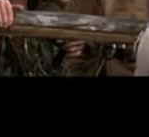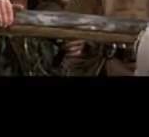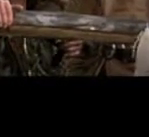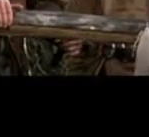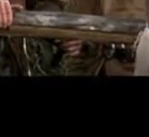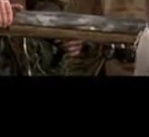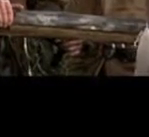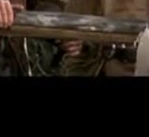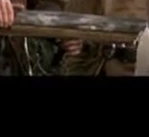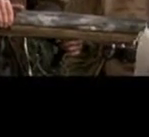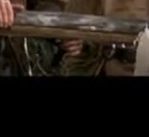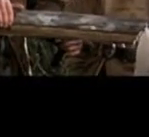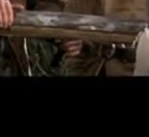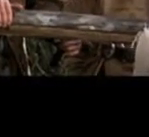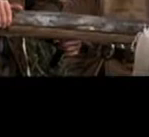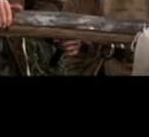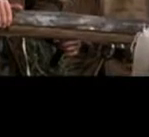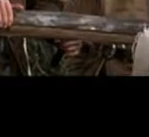Francisco de Orellana,